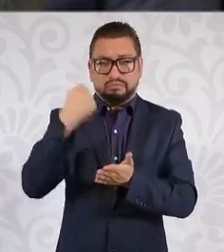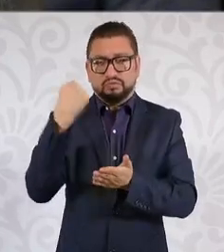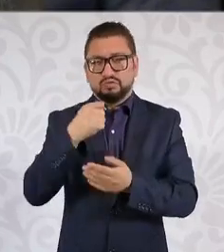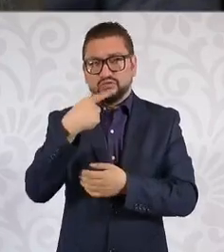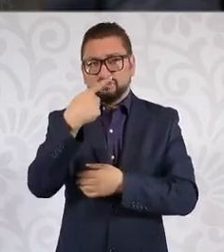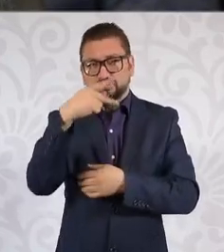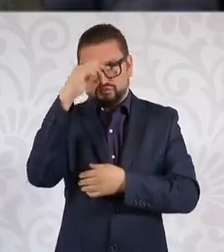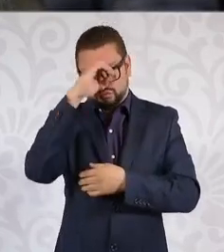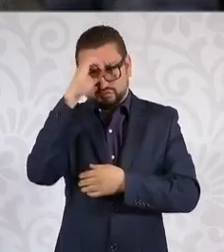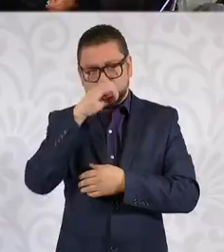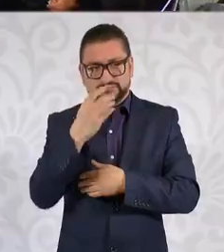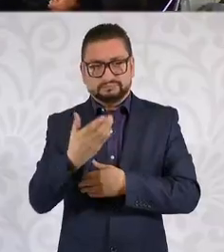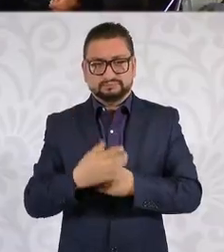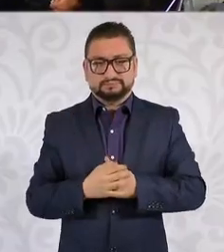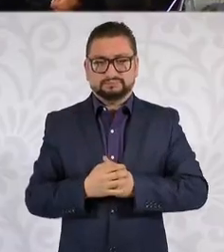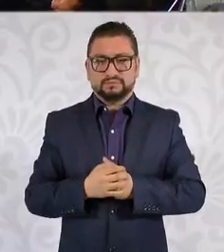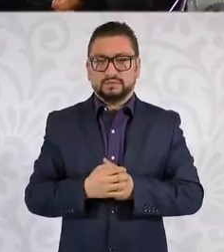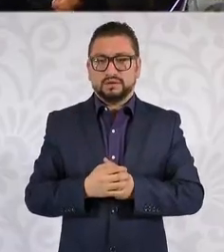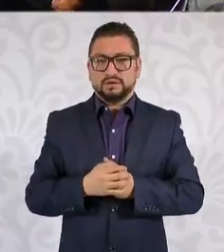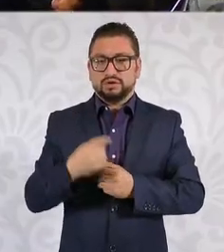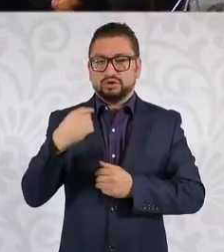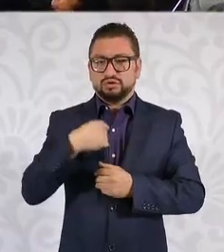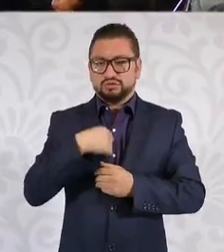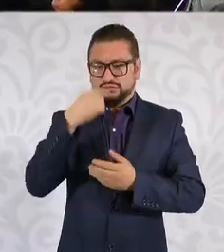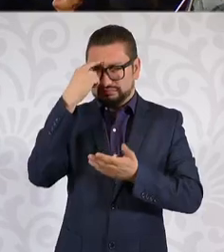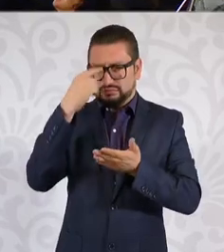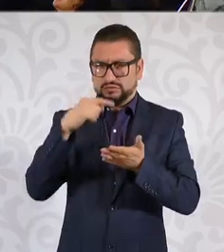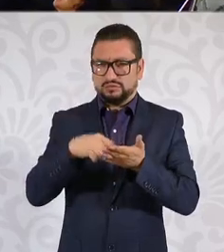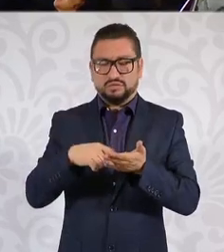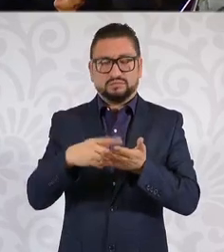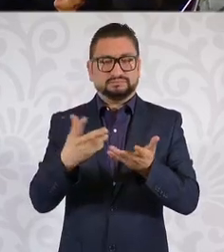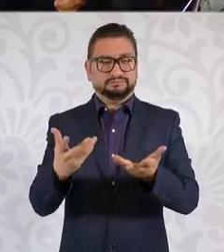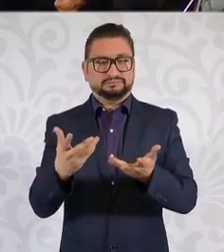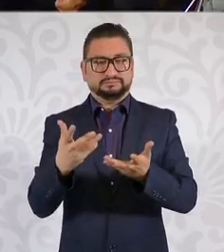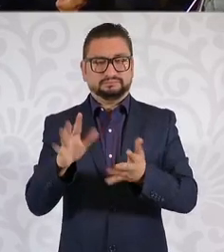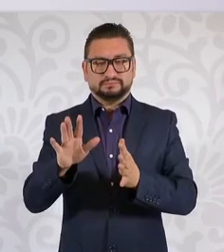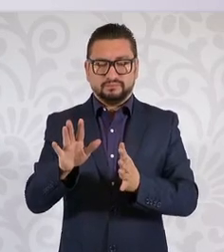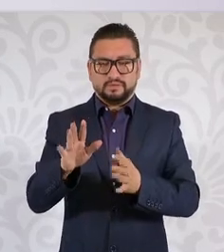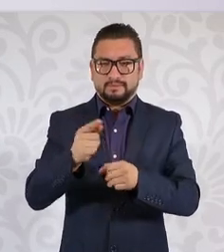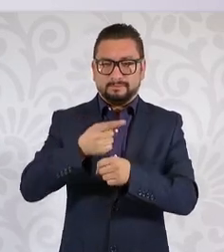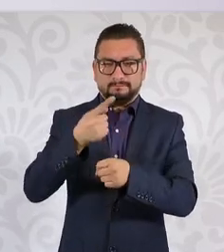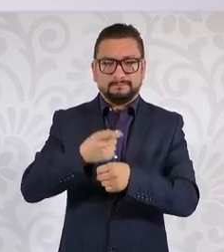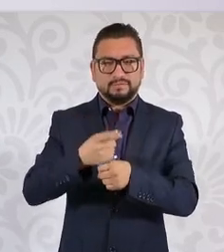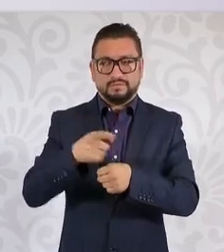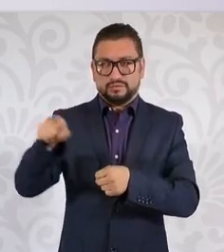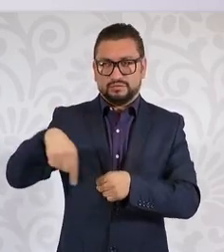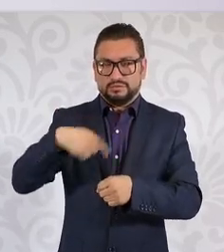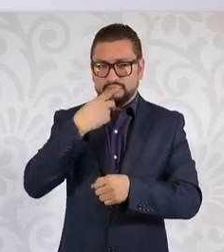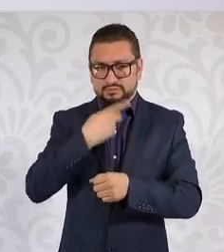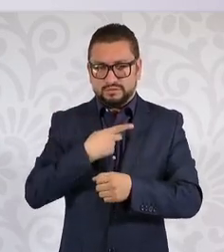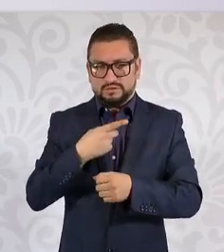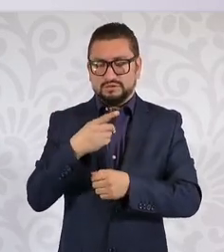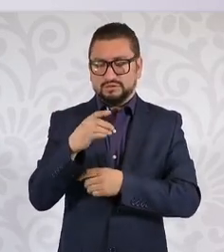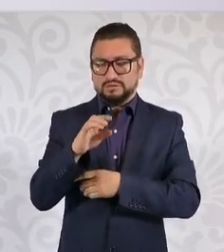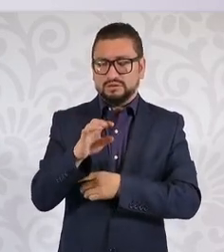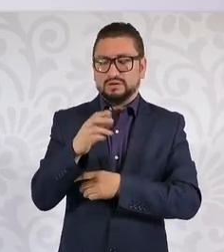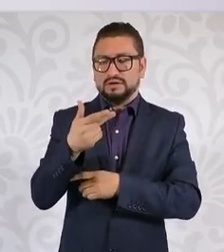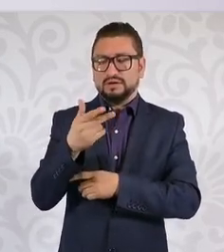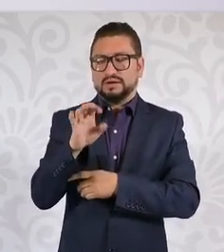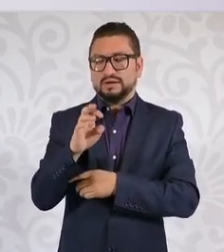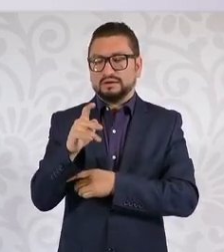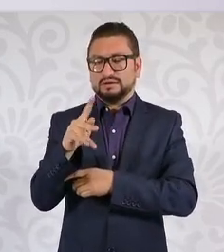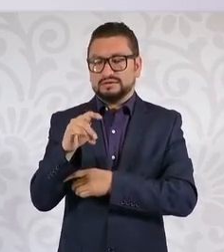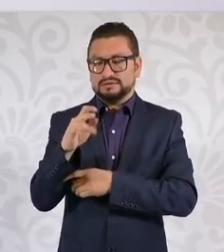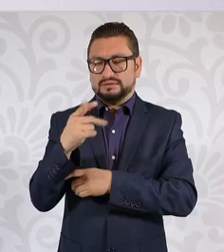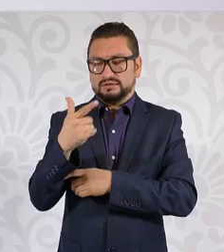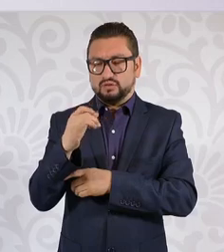opinión le merece? Creo que solamente hay… Primero, no… Por lo que me comentó hoy Ernestina Godoy,